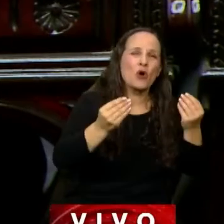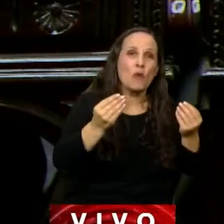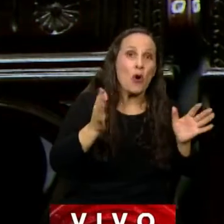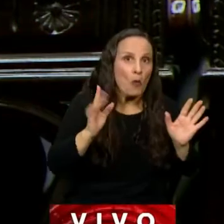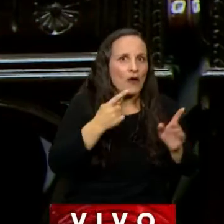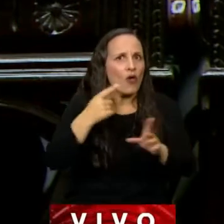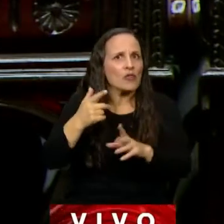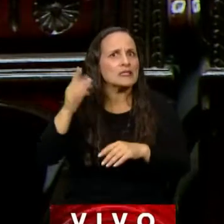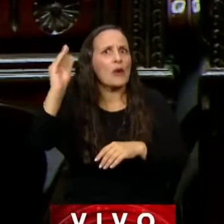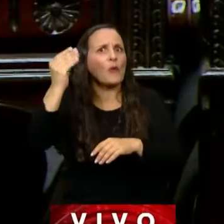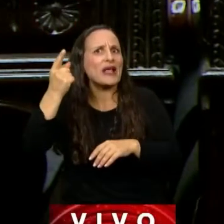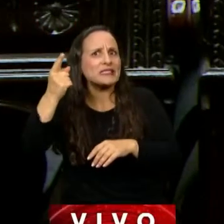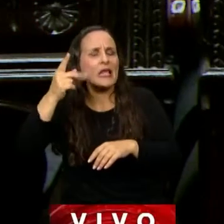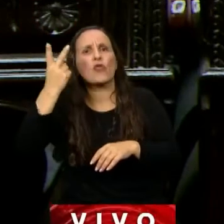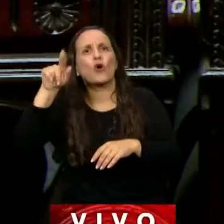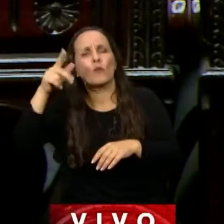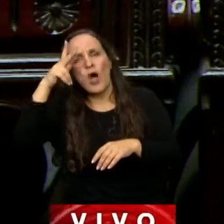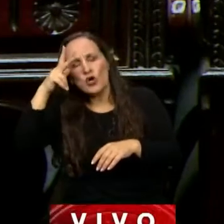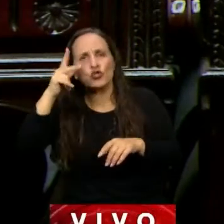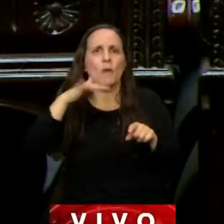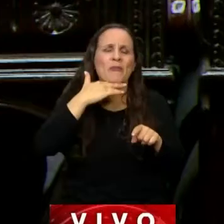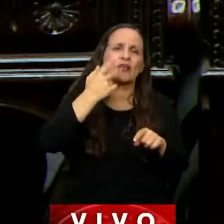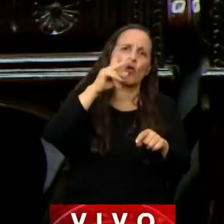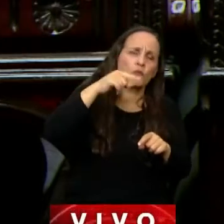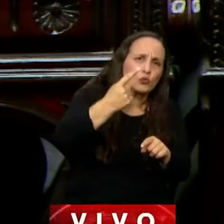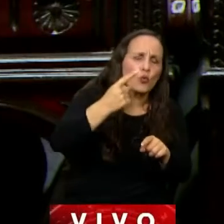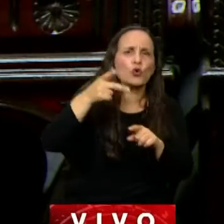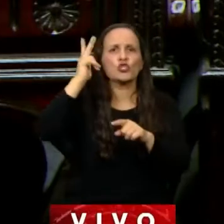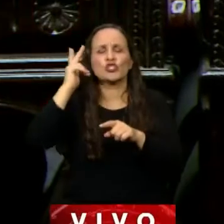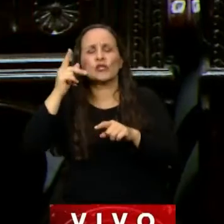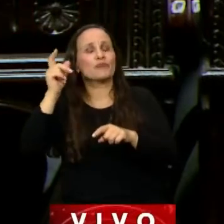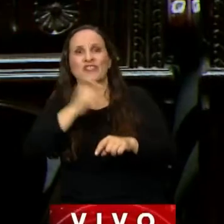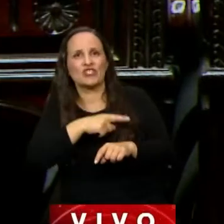que Brasil va a crecer 2.8, México 2.1, Chile 2.